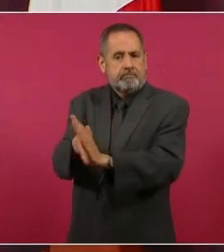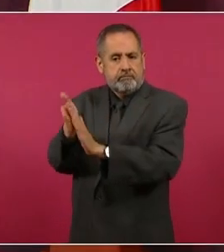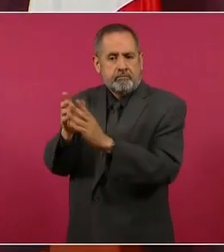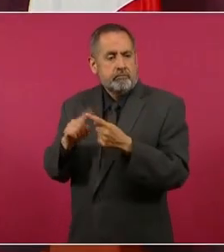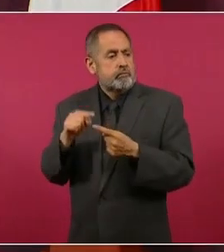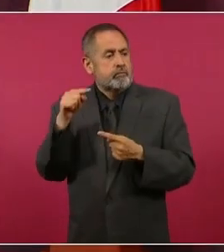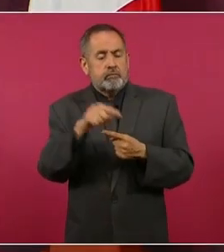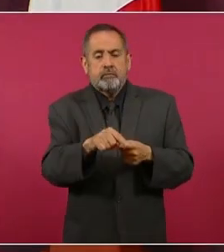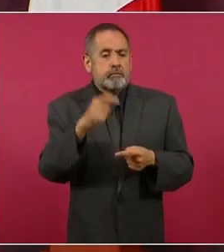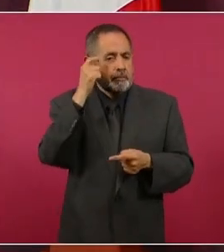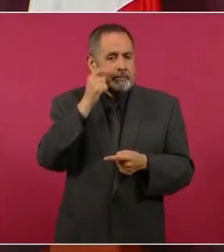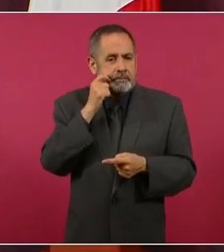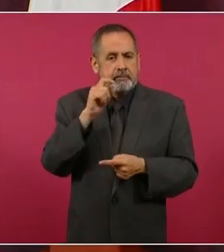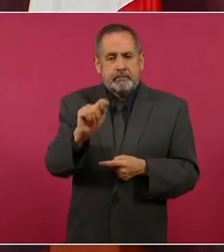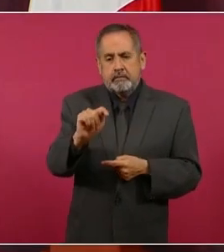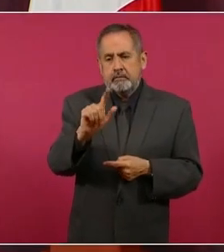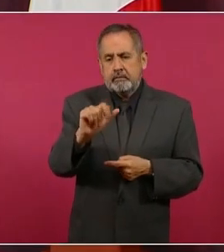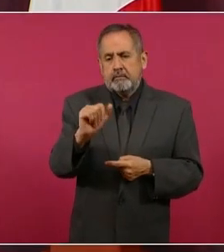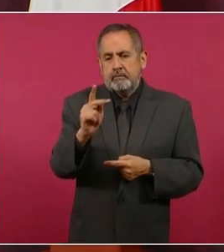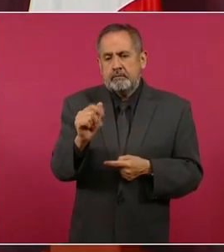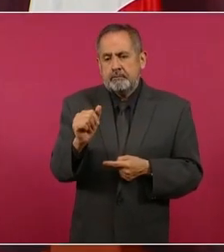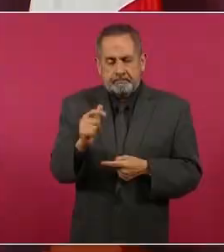Tlapa,